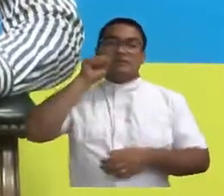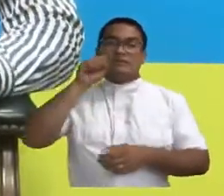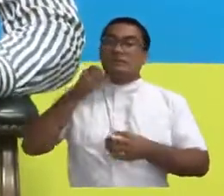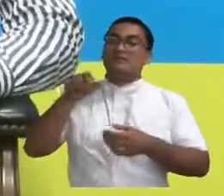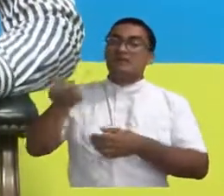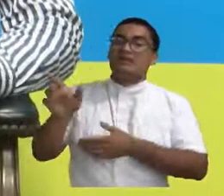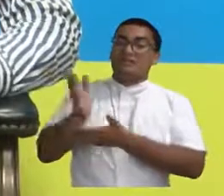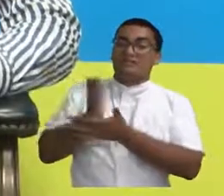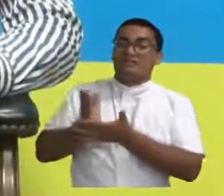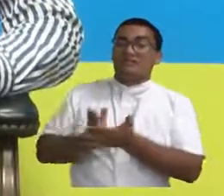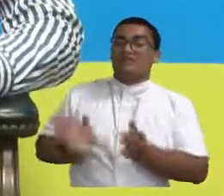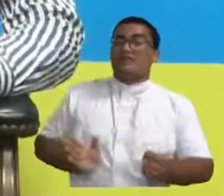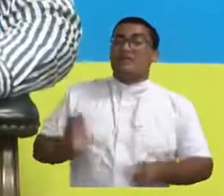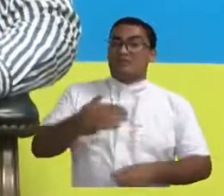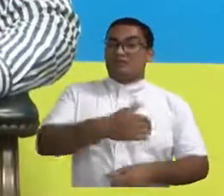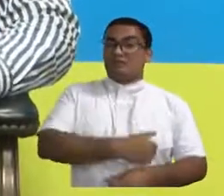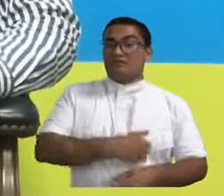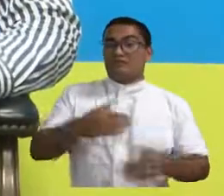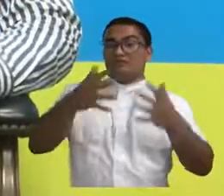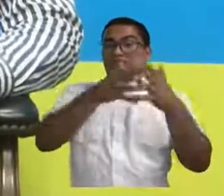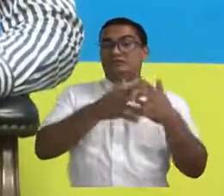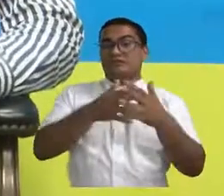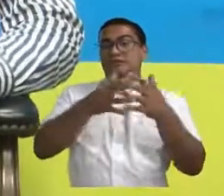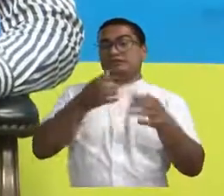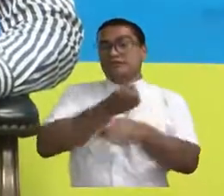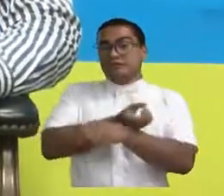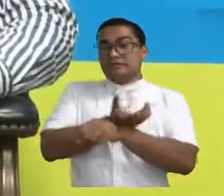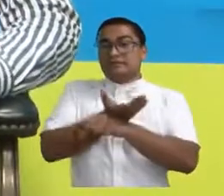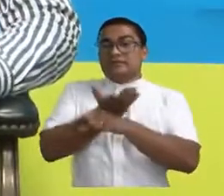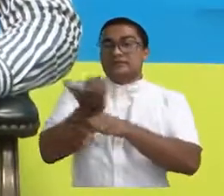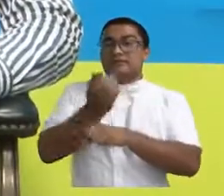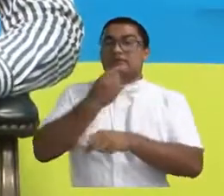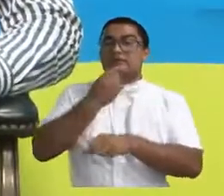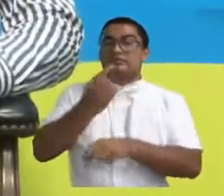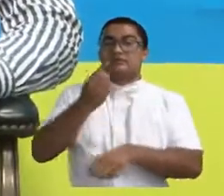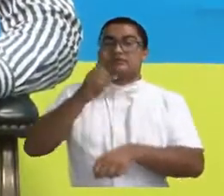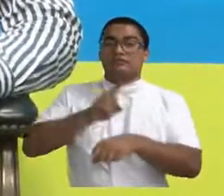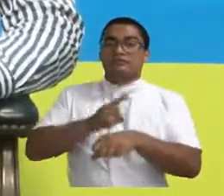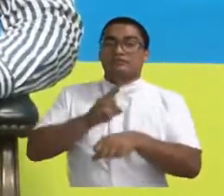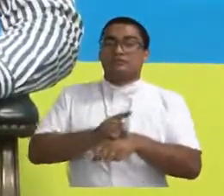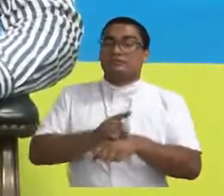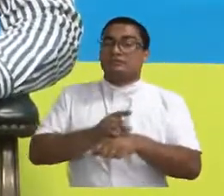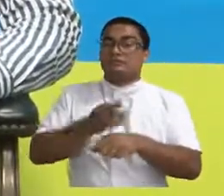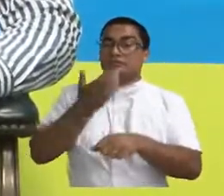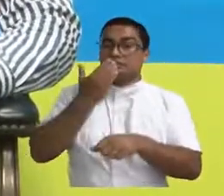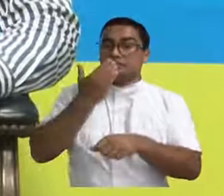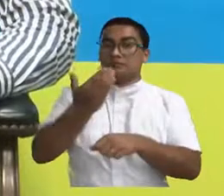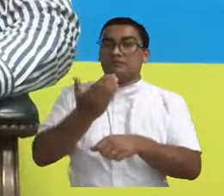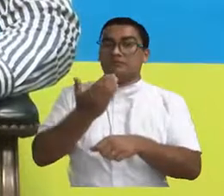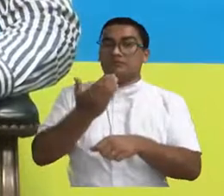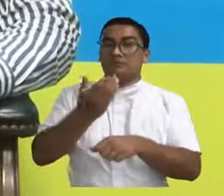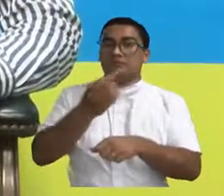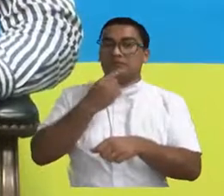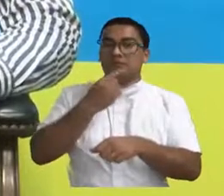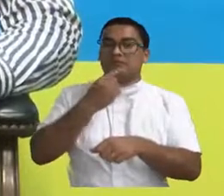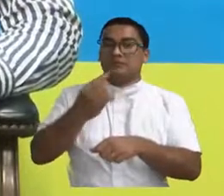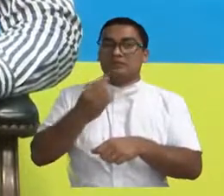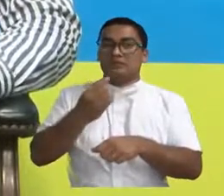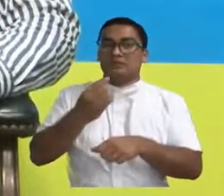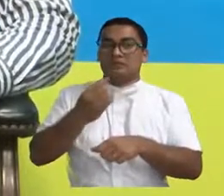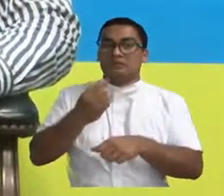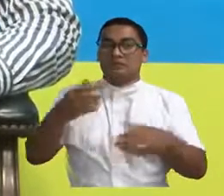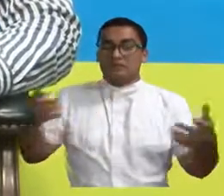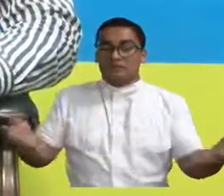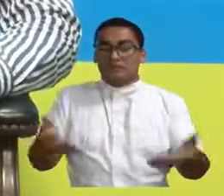casos, Australia, Estados Unidos. Las recomendaciones que ha dado la doctora Soraya son muy válidas. No cocine, si cocina con leña